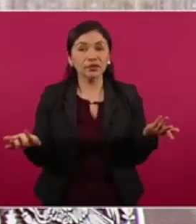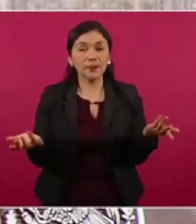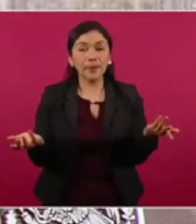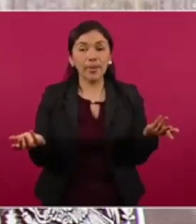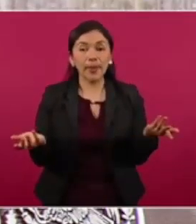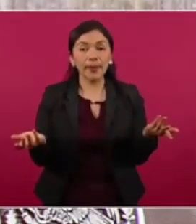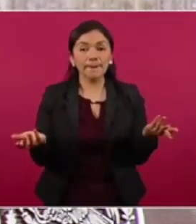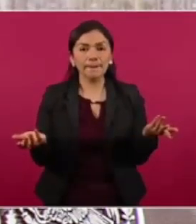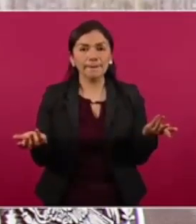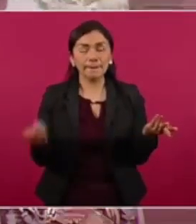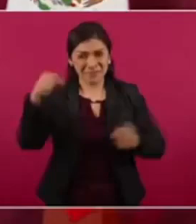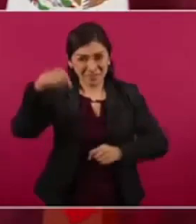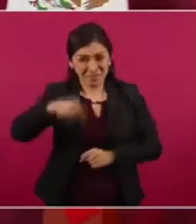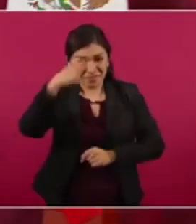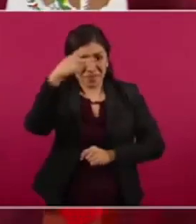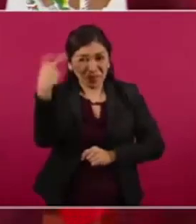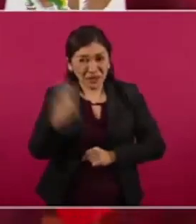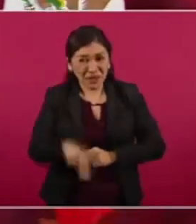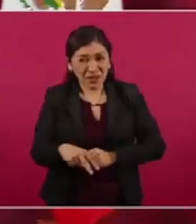México